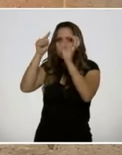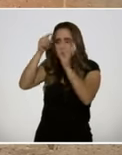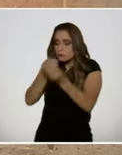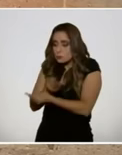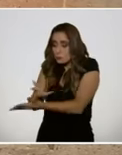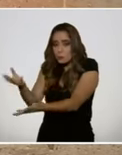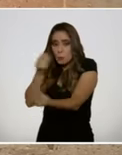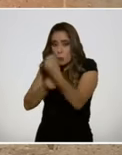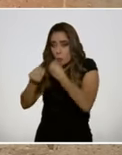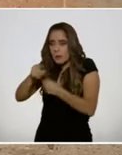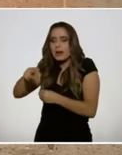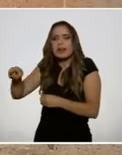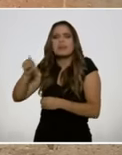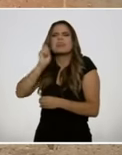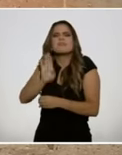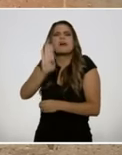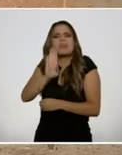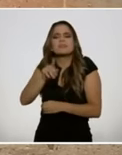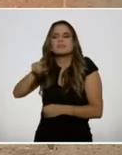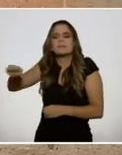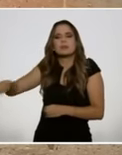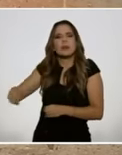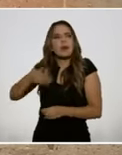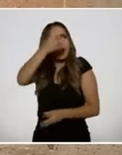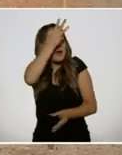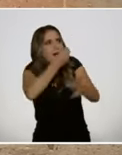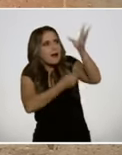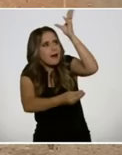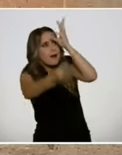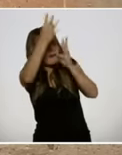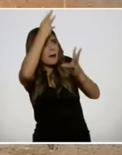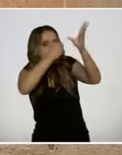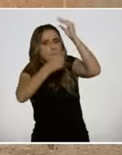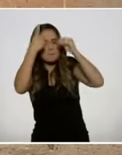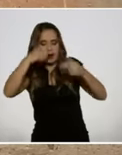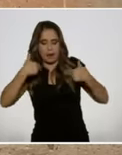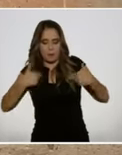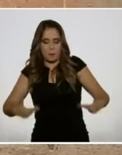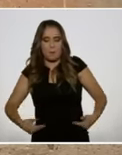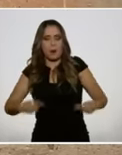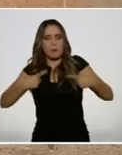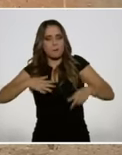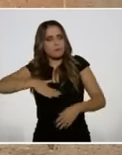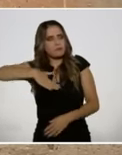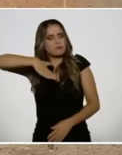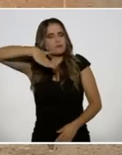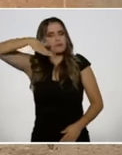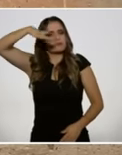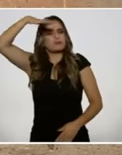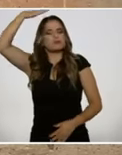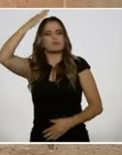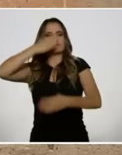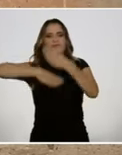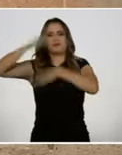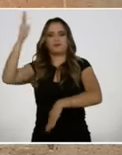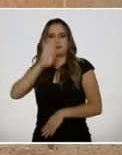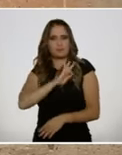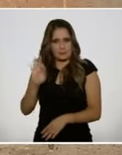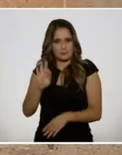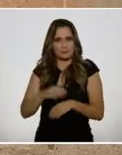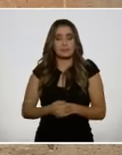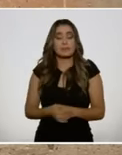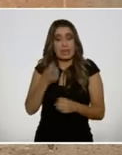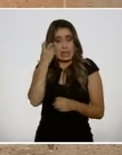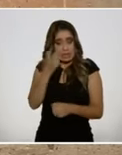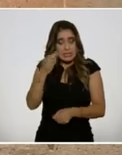ciudadanos, mejores hijos, mejores seres humanos. Por eso, con gran entusiasmo, estamos reunidos para celebrar el